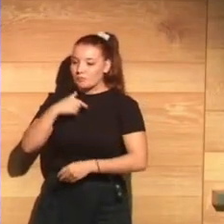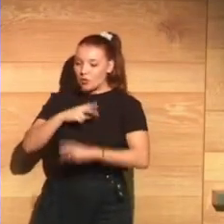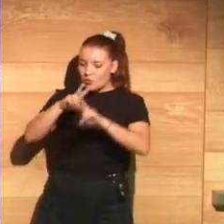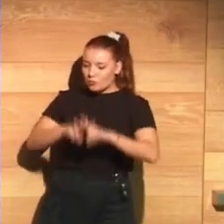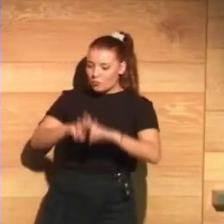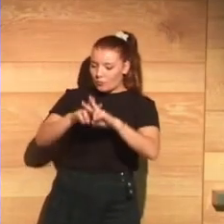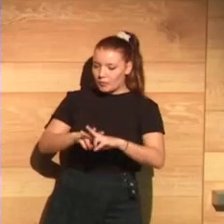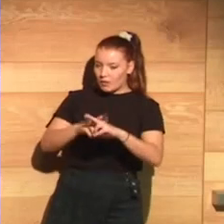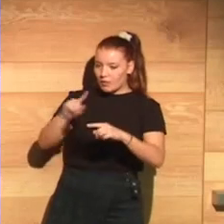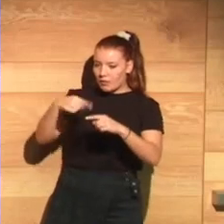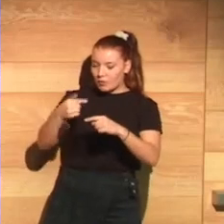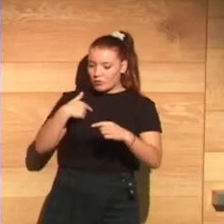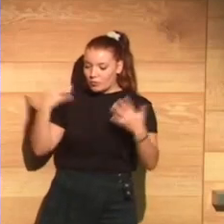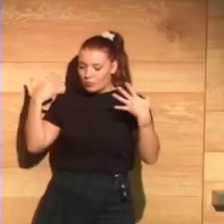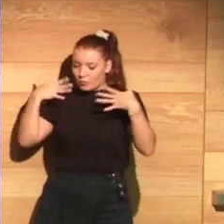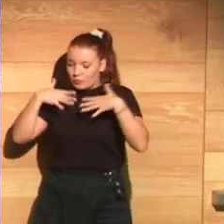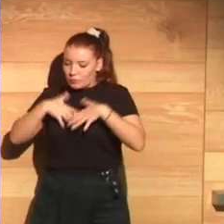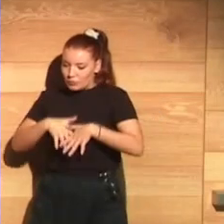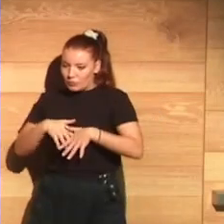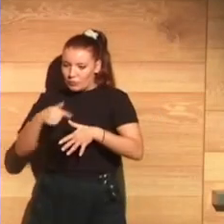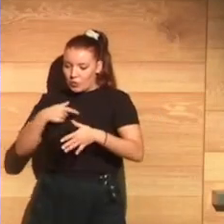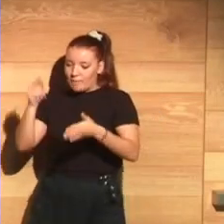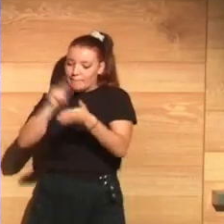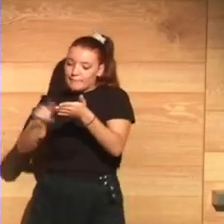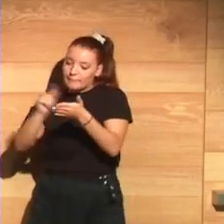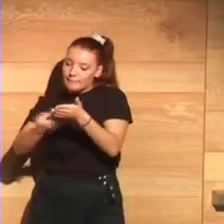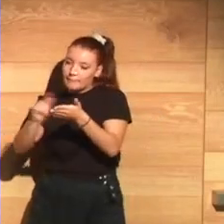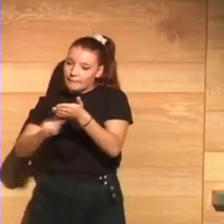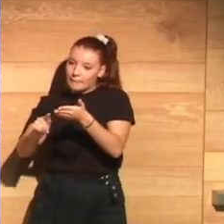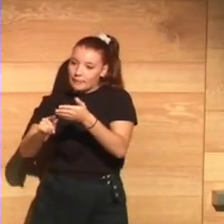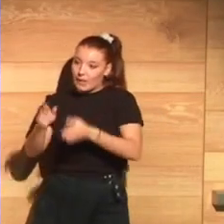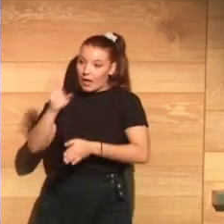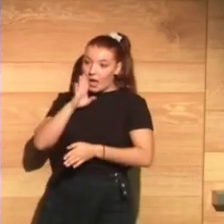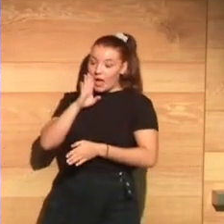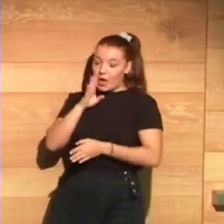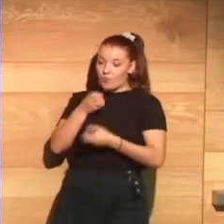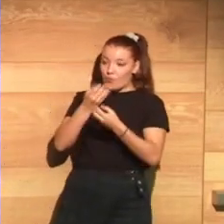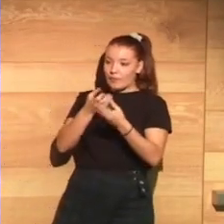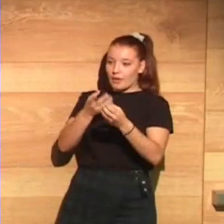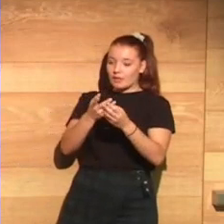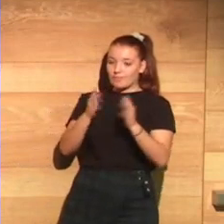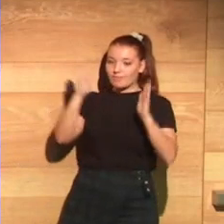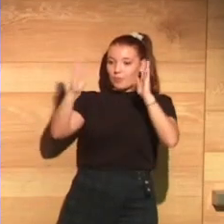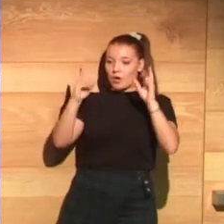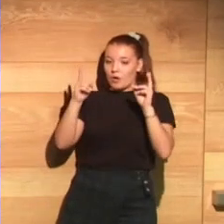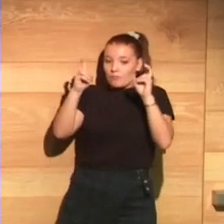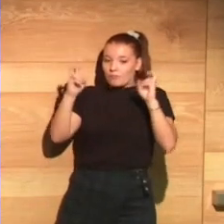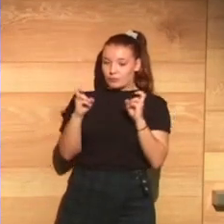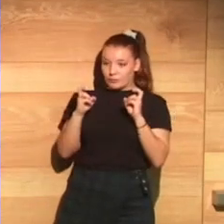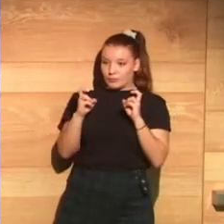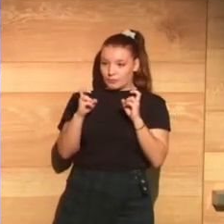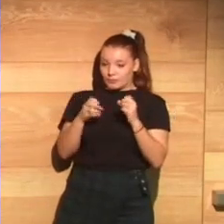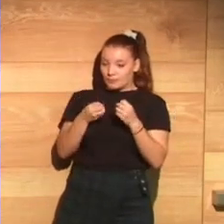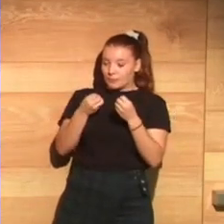saber cómo es tu proceso, porque decías, bueno, hay documentación, yo me empapo en el personaje y luego me pongo a escribir. Y contabas